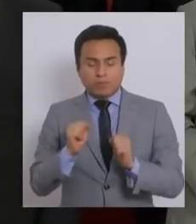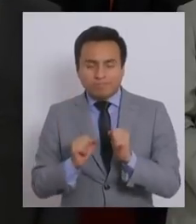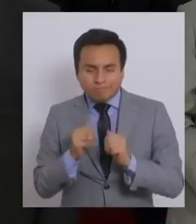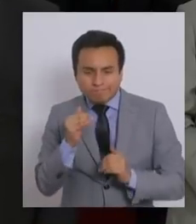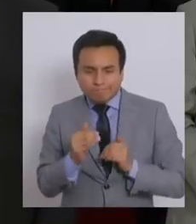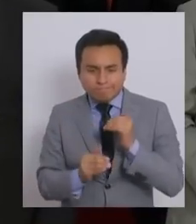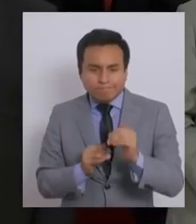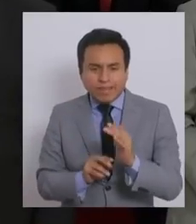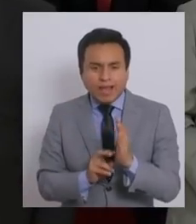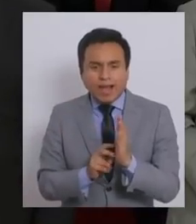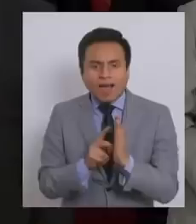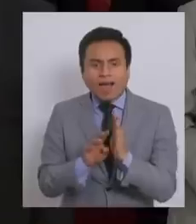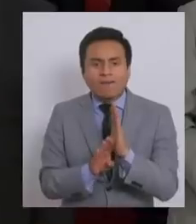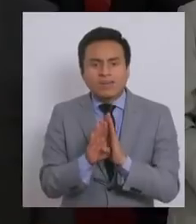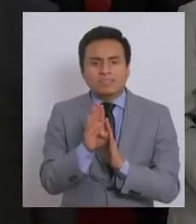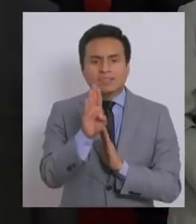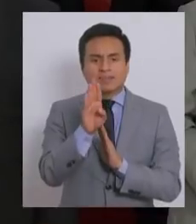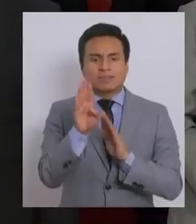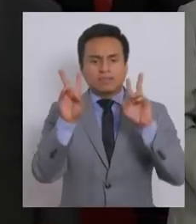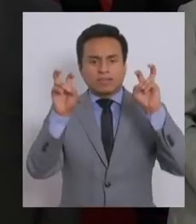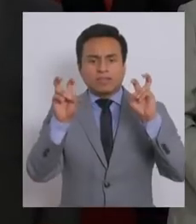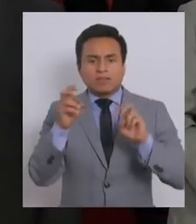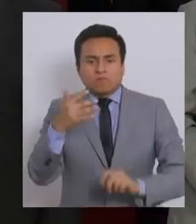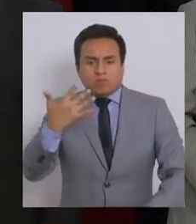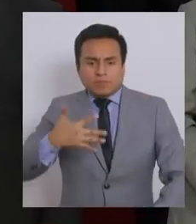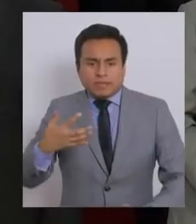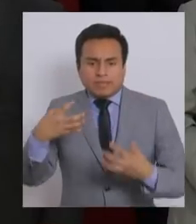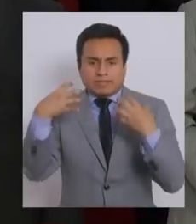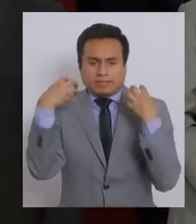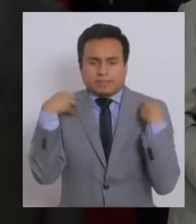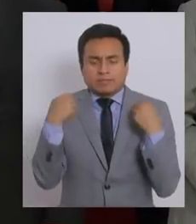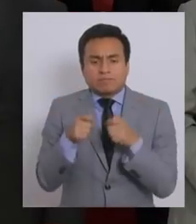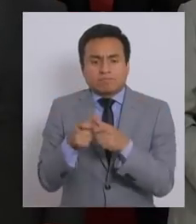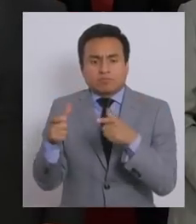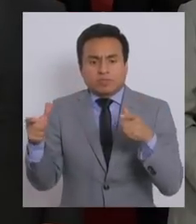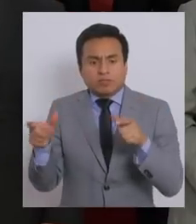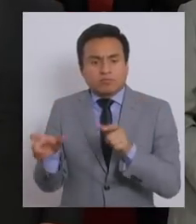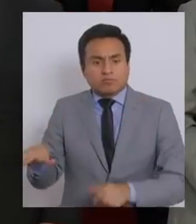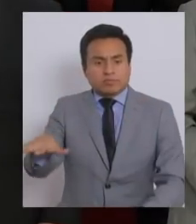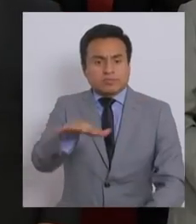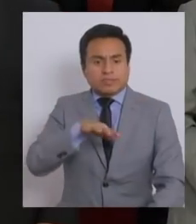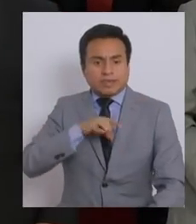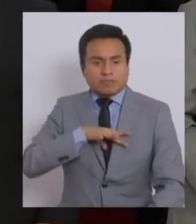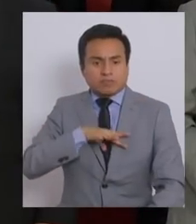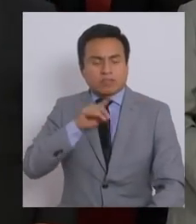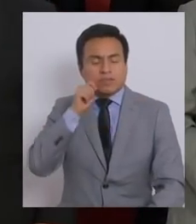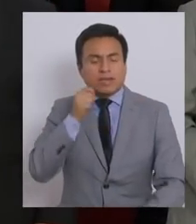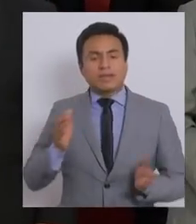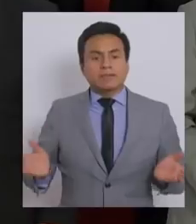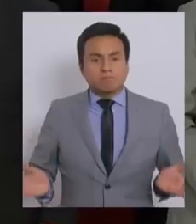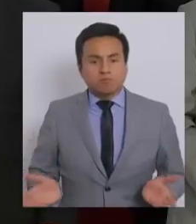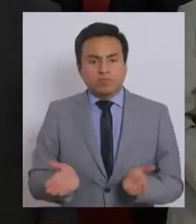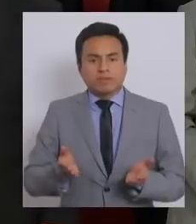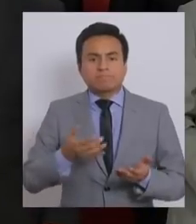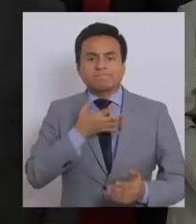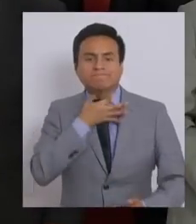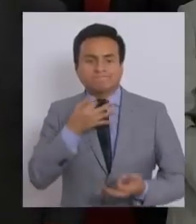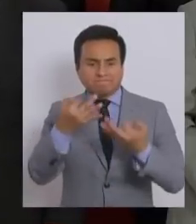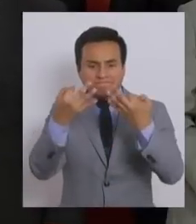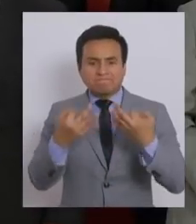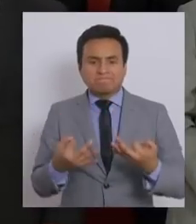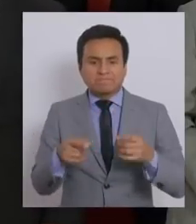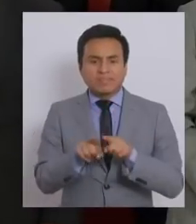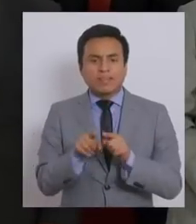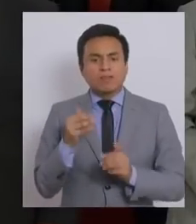avanzar en tareas fundamentales para la inmensa mayoría de los chilenos, como es impulsar y garantizar